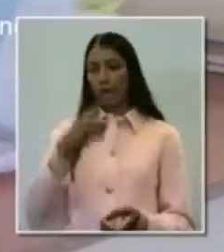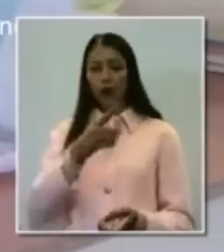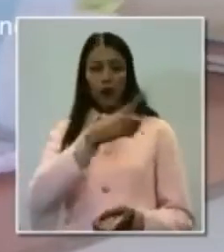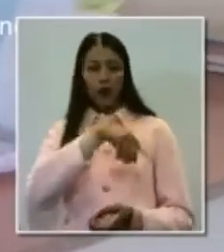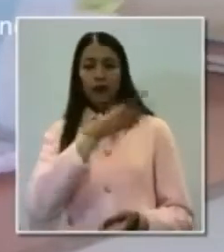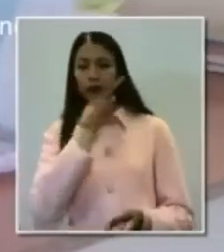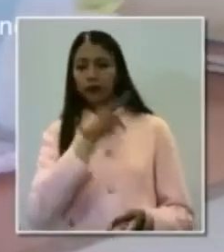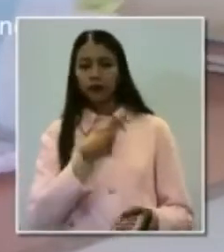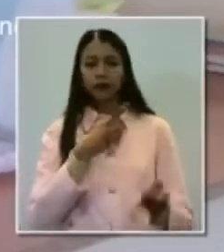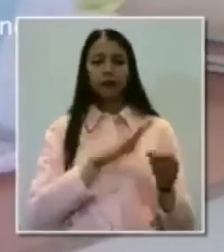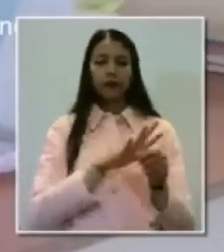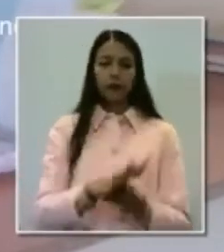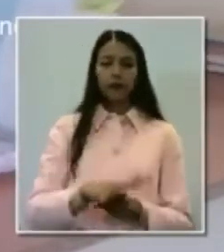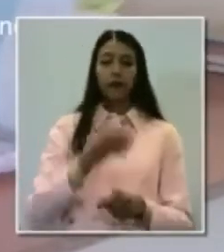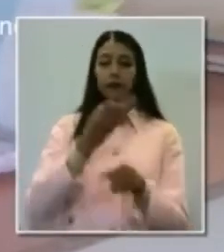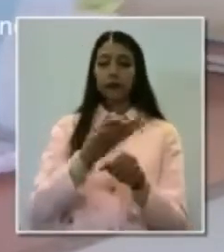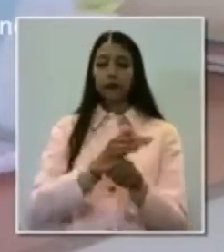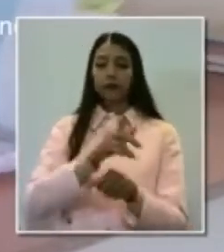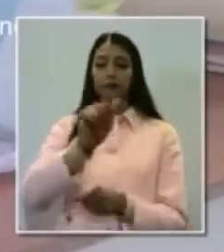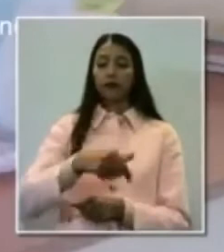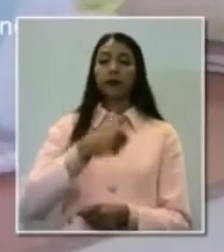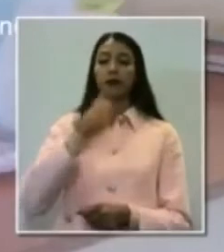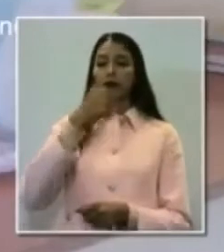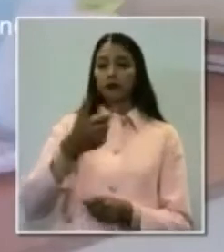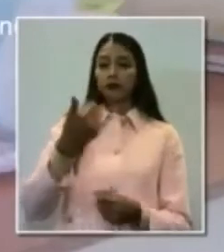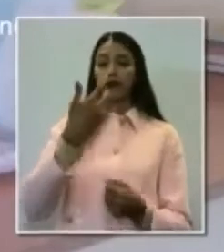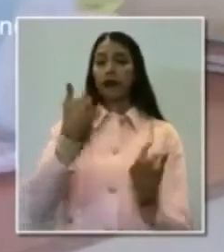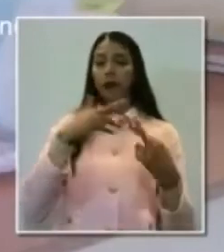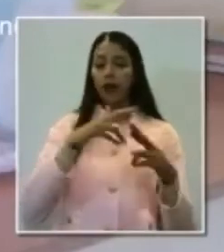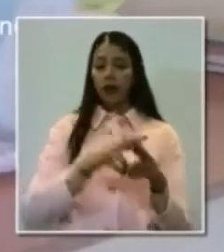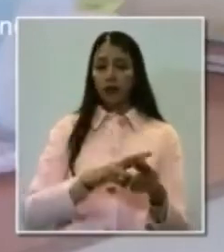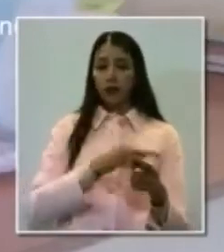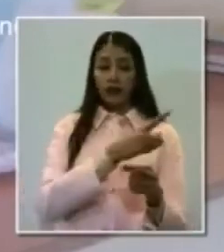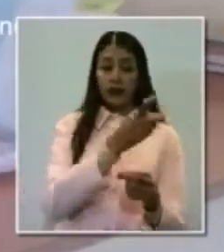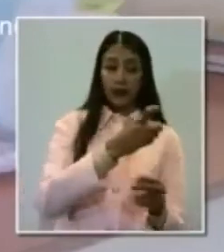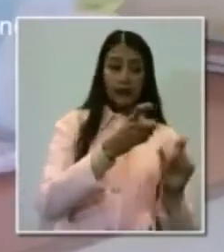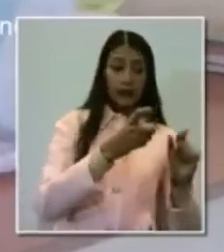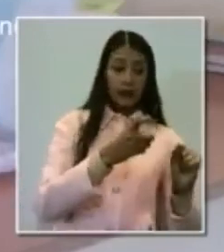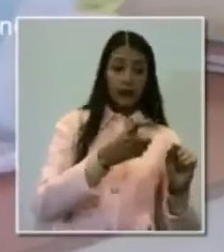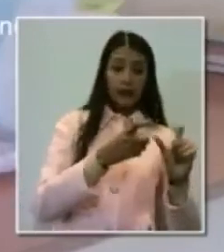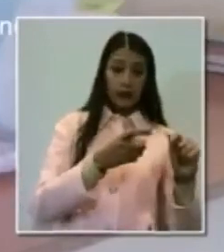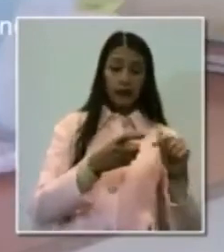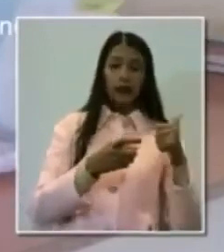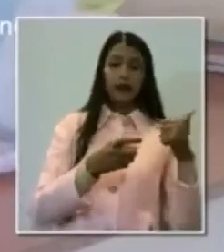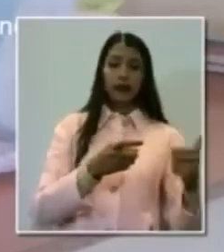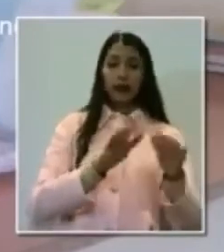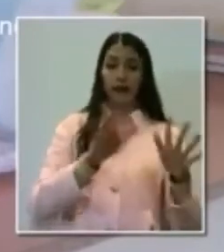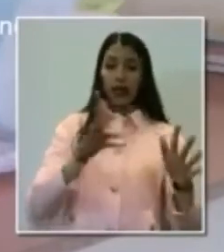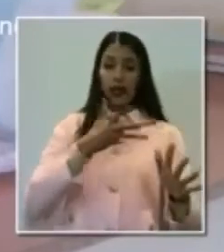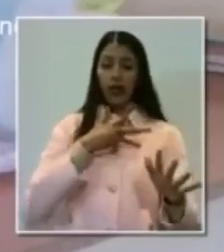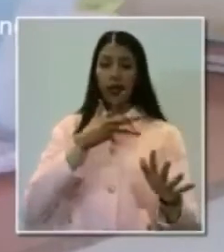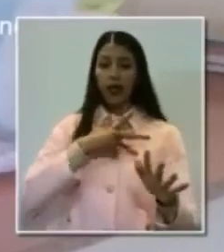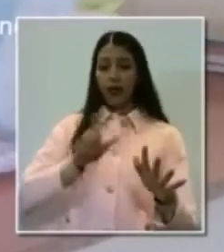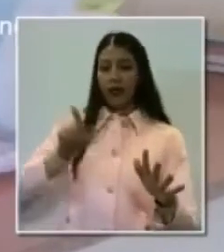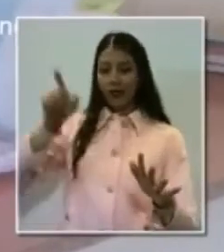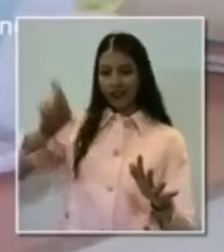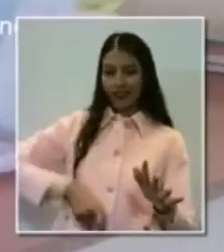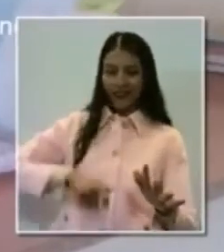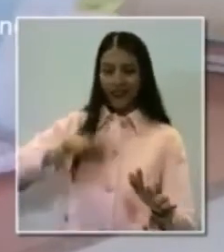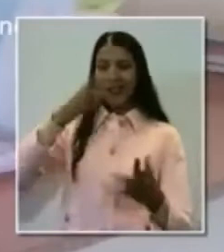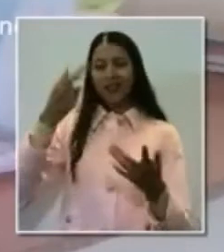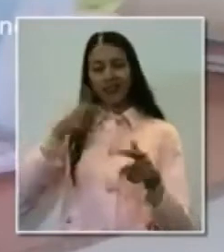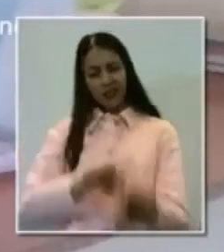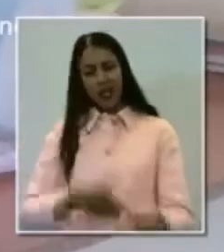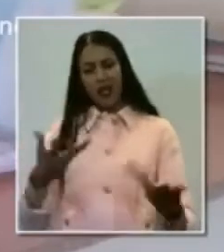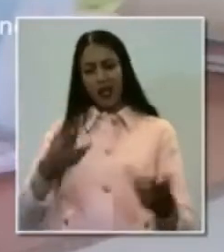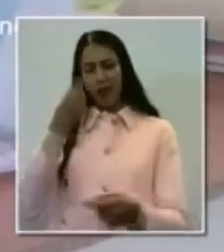opciones. Actualmente 76 maestros de cada 100 cobran ya con tarjeta y seguiremos implementando acciones para que los